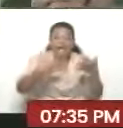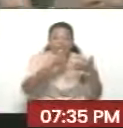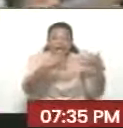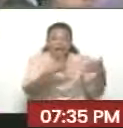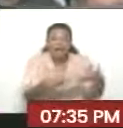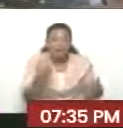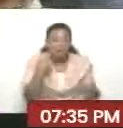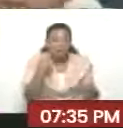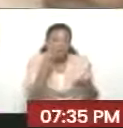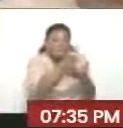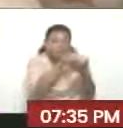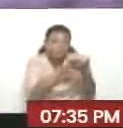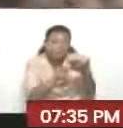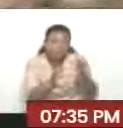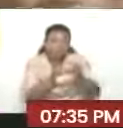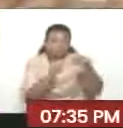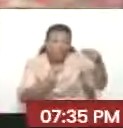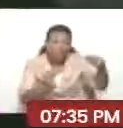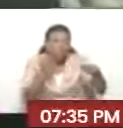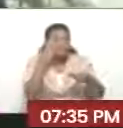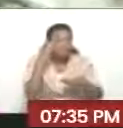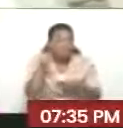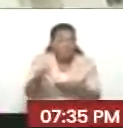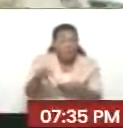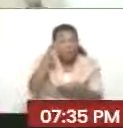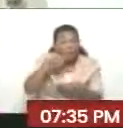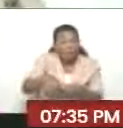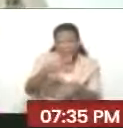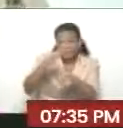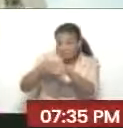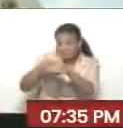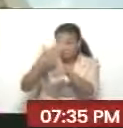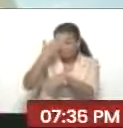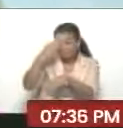Acércamelo, por favor. Deben saber.